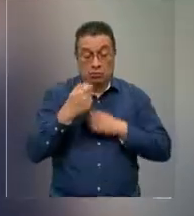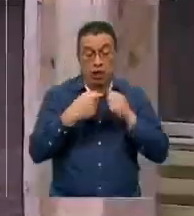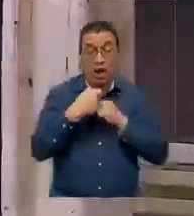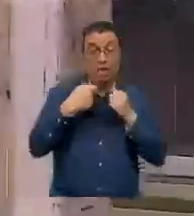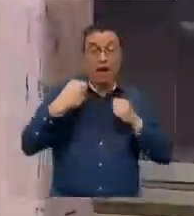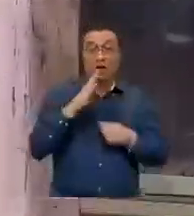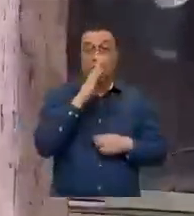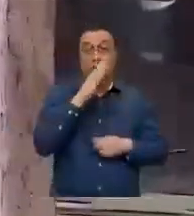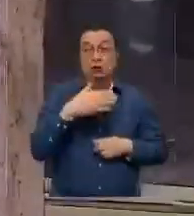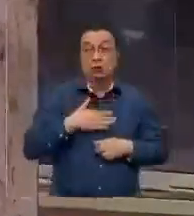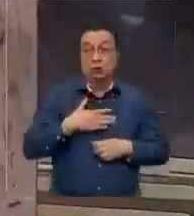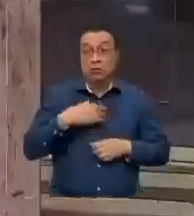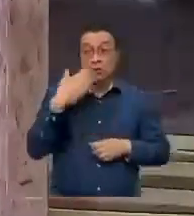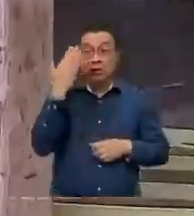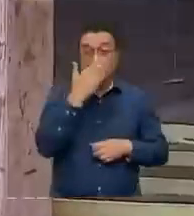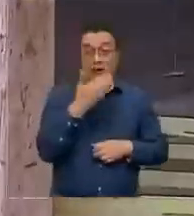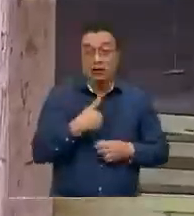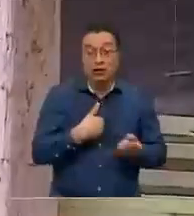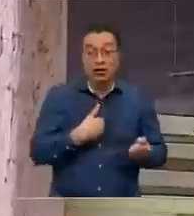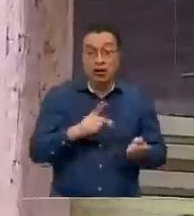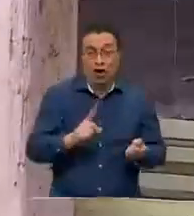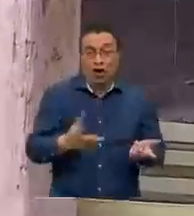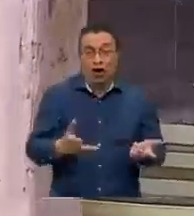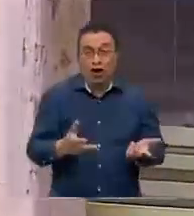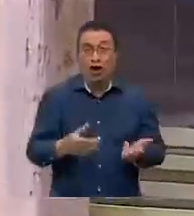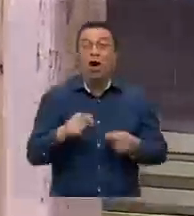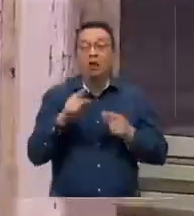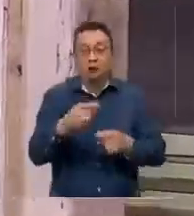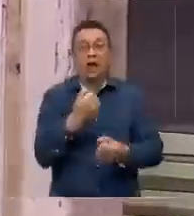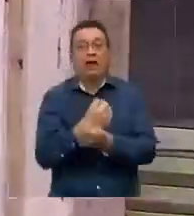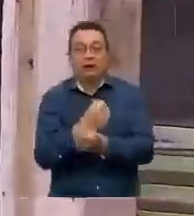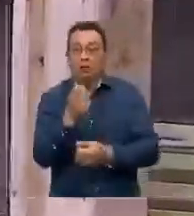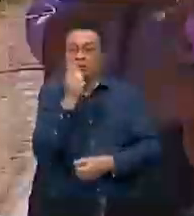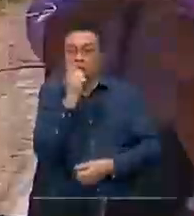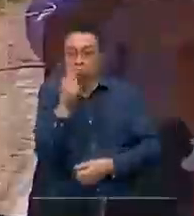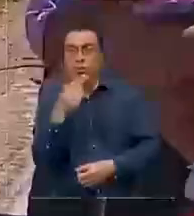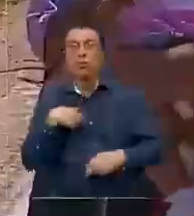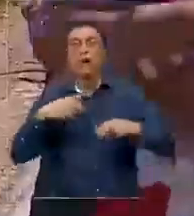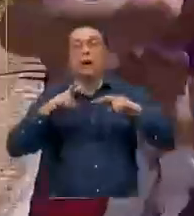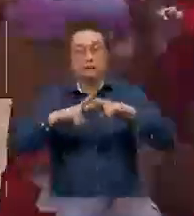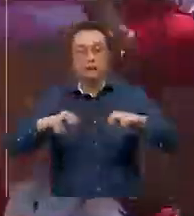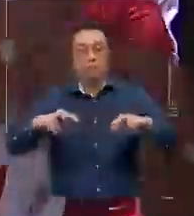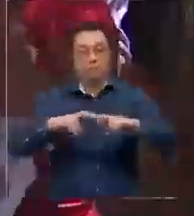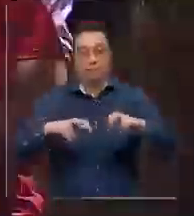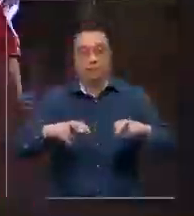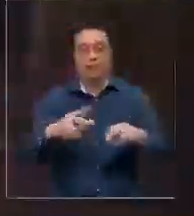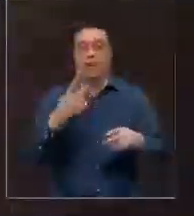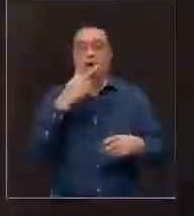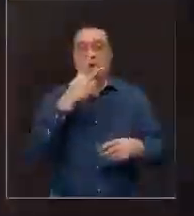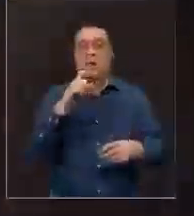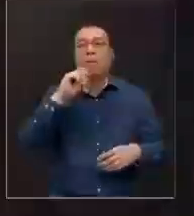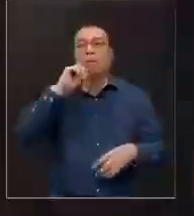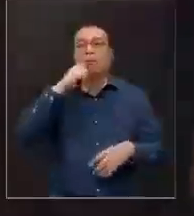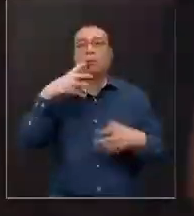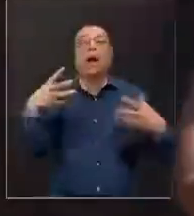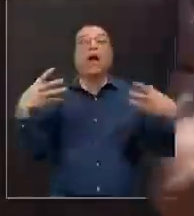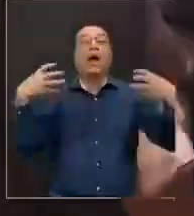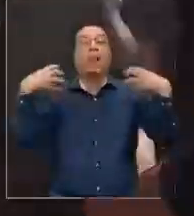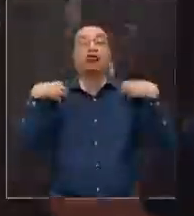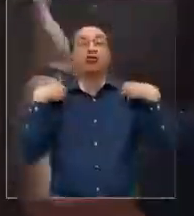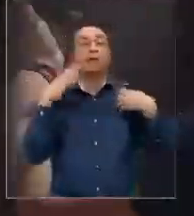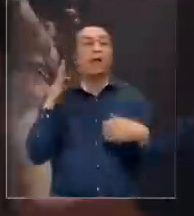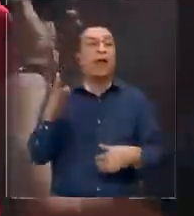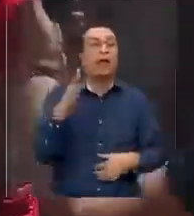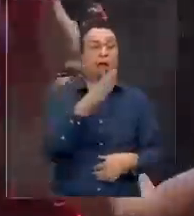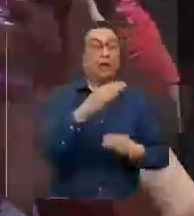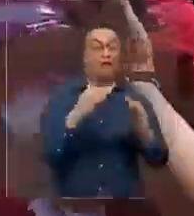momento del incidente la denuncia ya fue puesta en carabineros e inició una investigación para determinar responsabilidades aún así